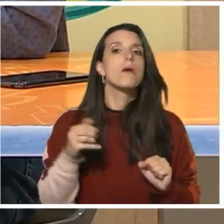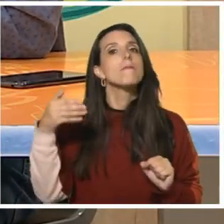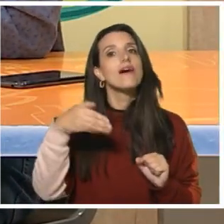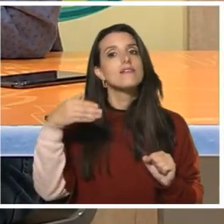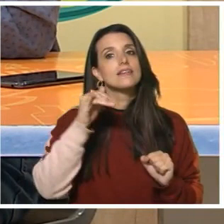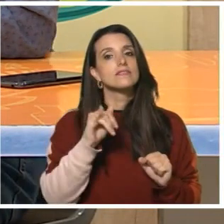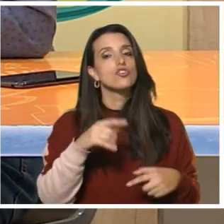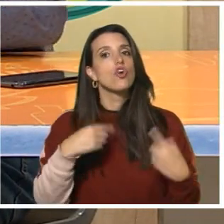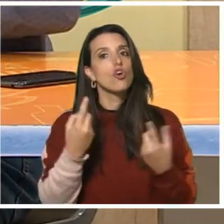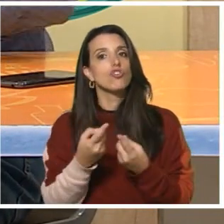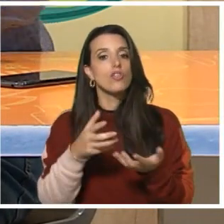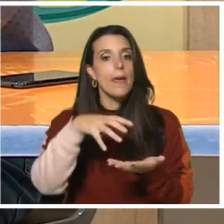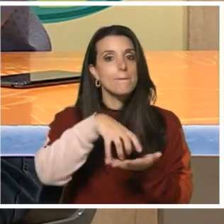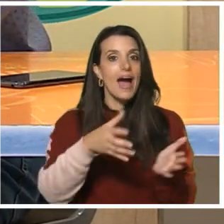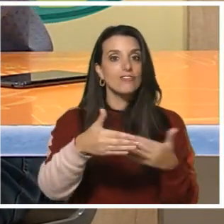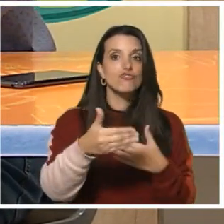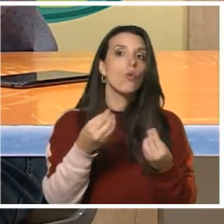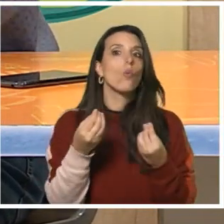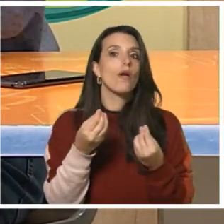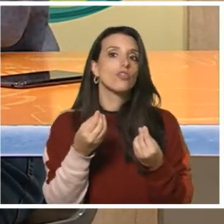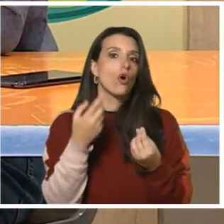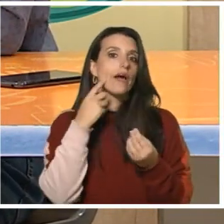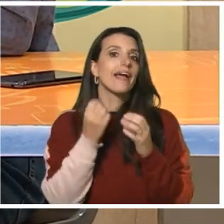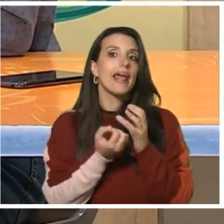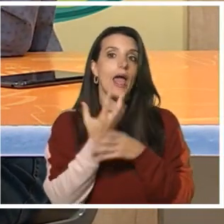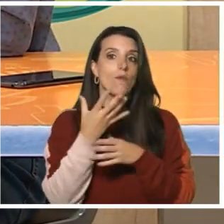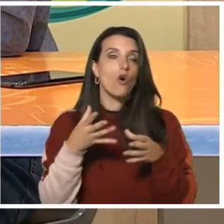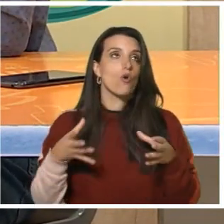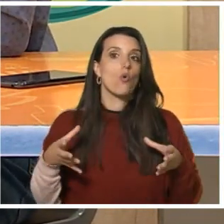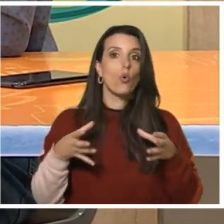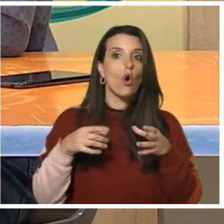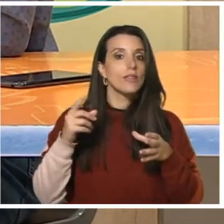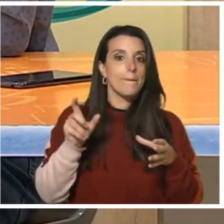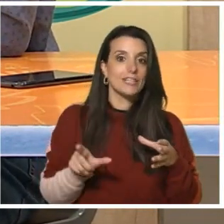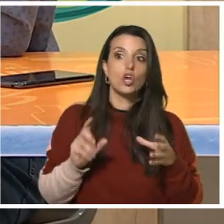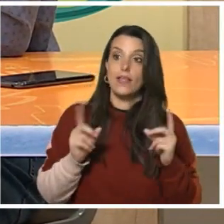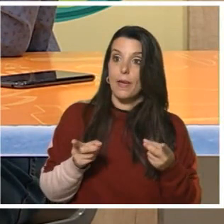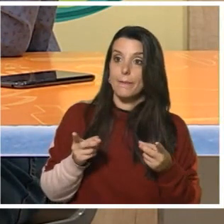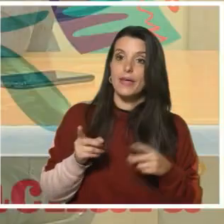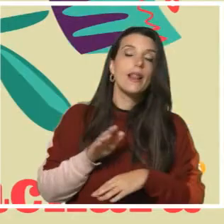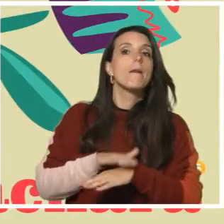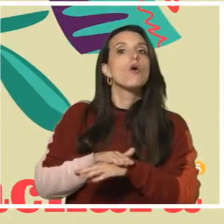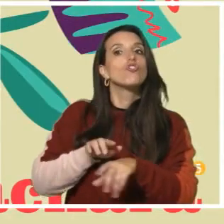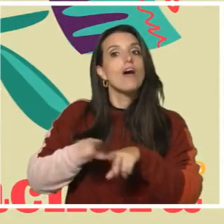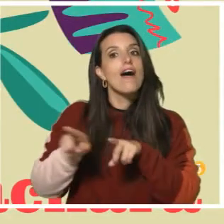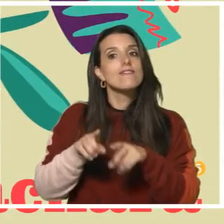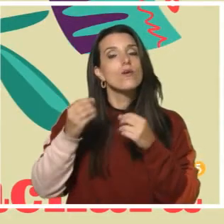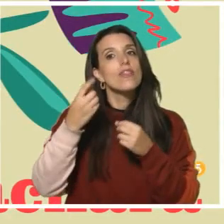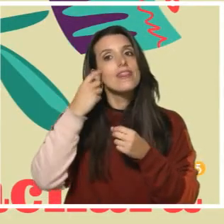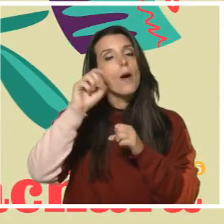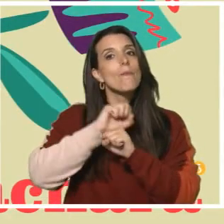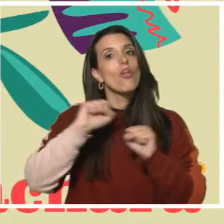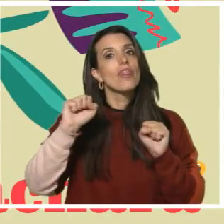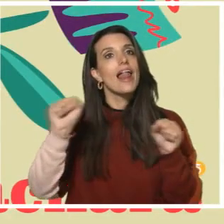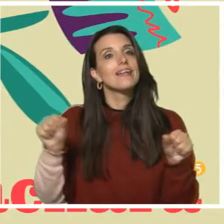participar? Mira, nosotros somos un espacio que cuando lo creamos, con otra persona también, que era mi socio en aquel momento, la idea era poder